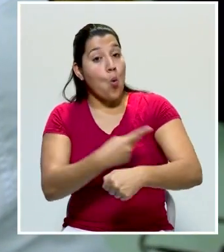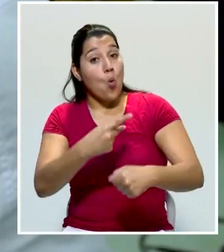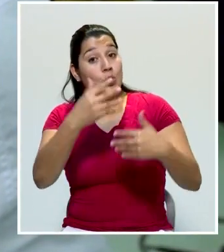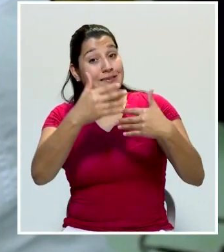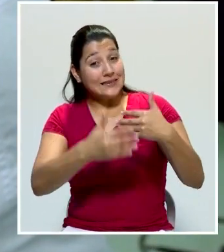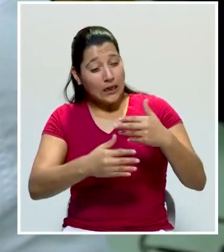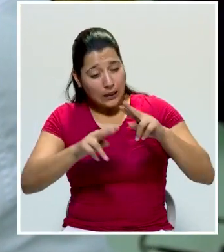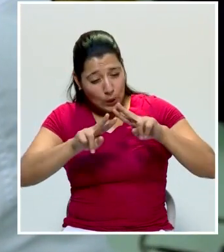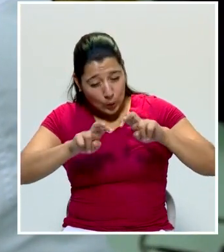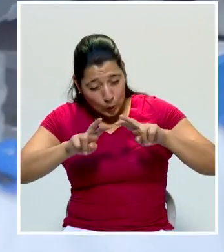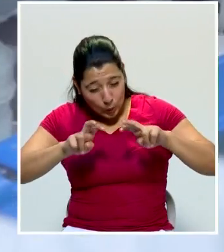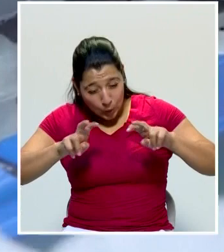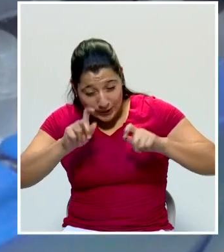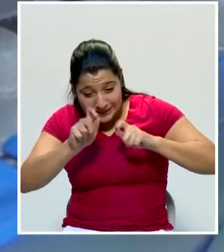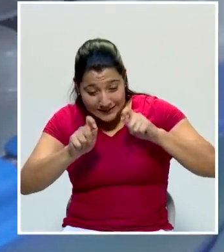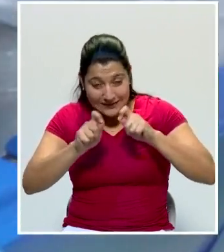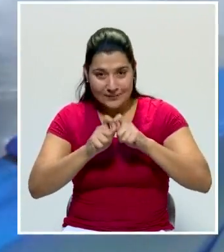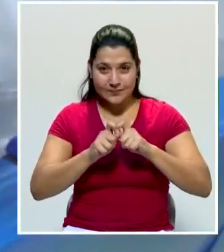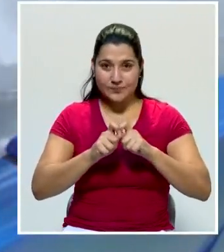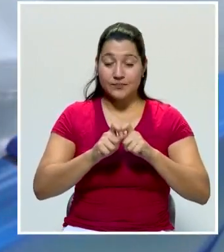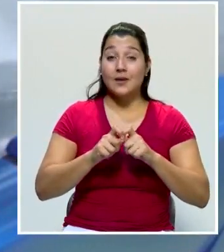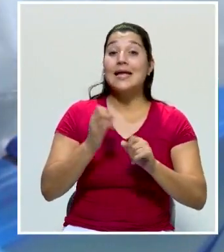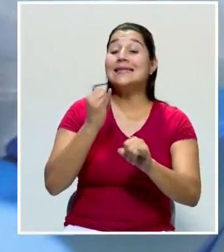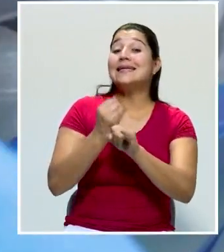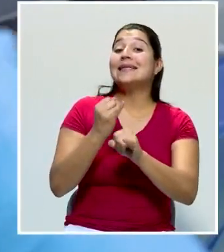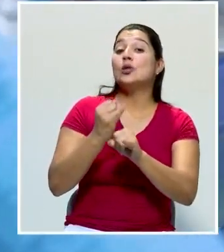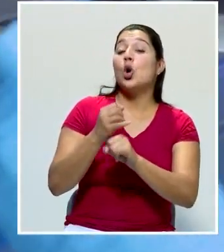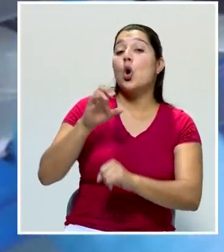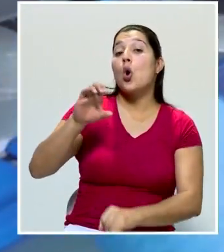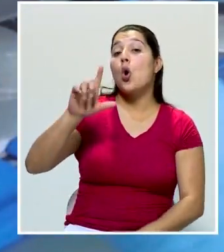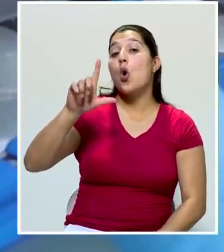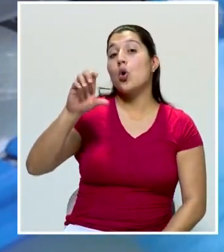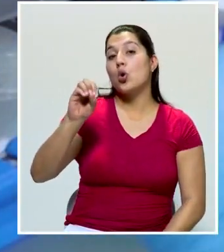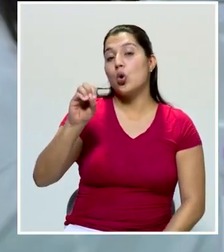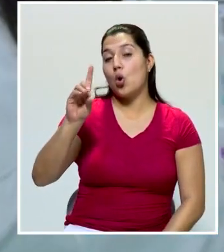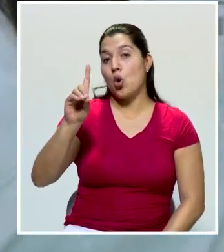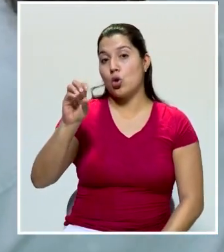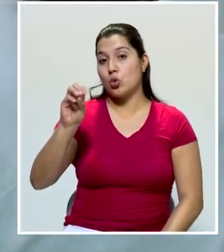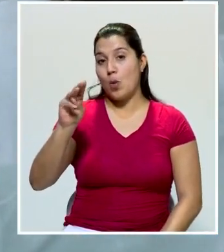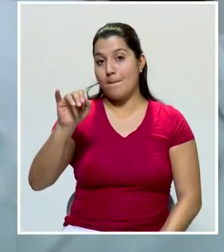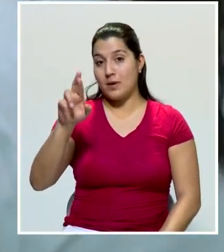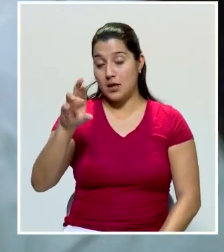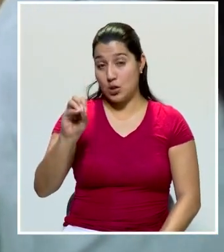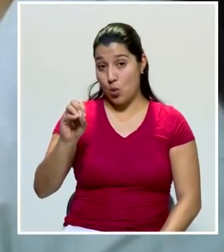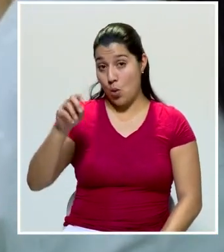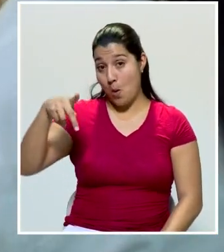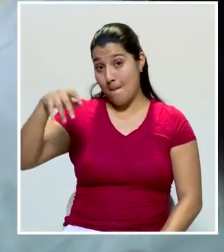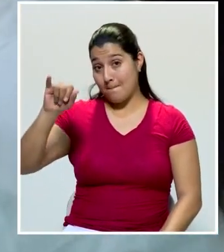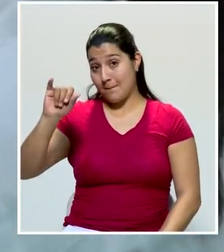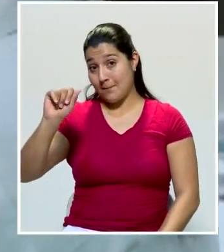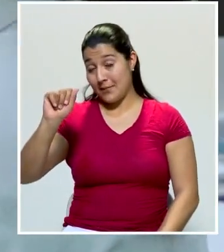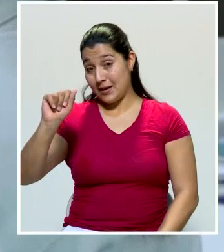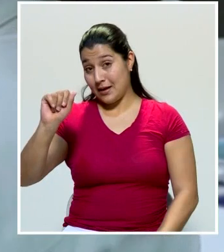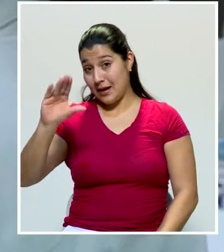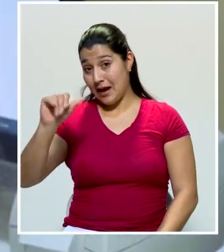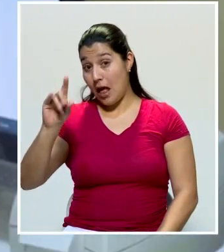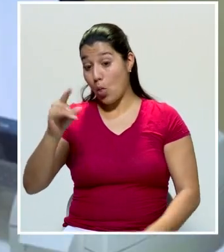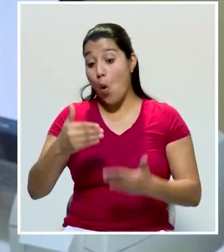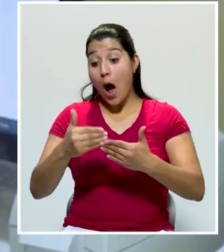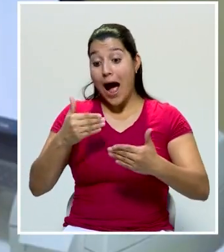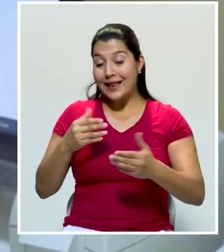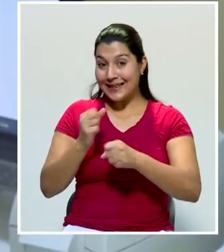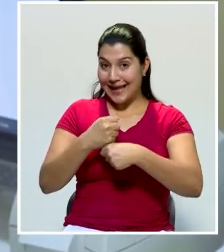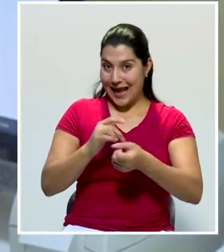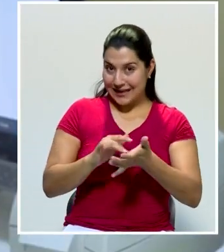Antes de que el Instituto Clodomiro Picado de la Universidad de Costa Rica elabore el medicamento contra el COVID-19, se debe cumplir un